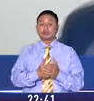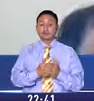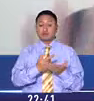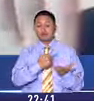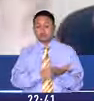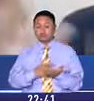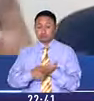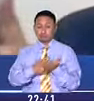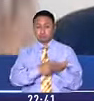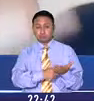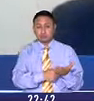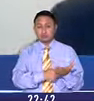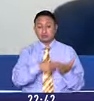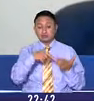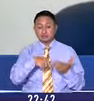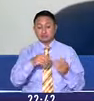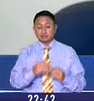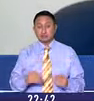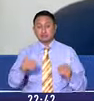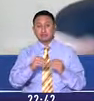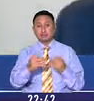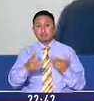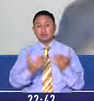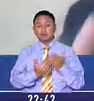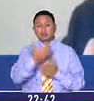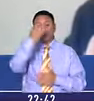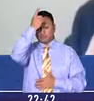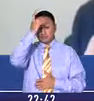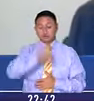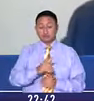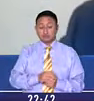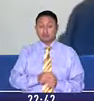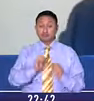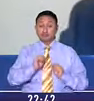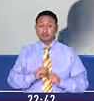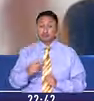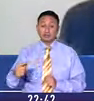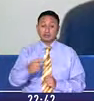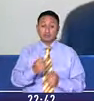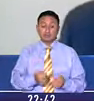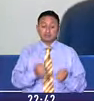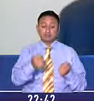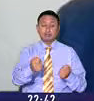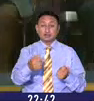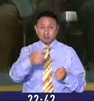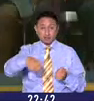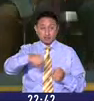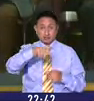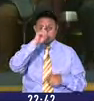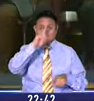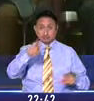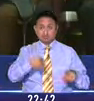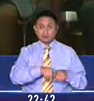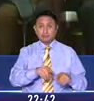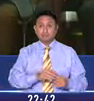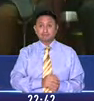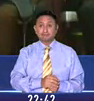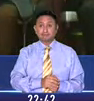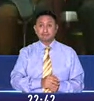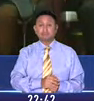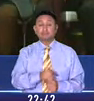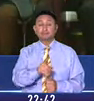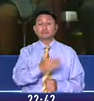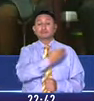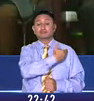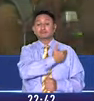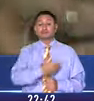debatidas a efectos de generar una decisión que pueda ser materia del consenso de 6. También se ha elegido al